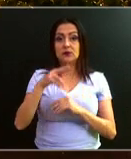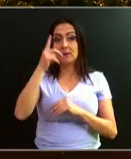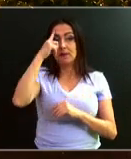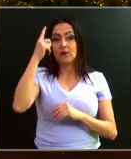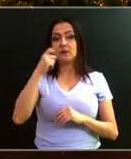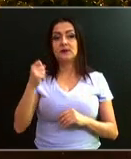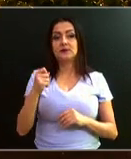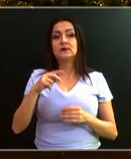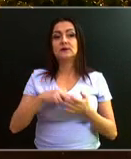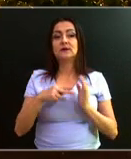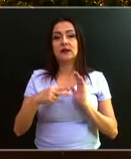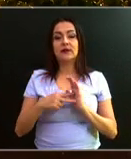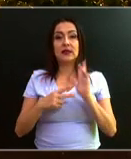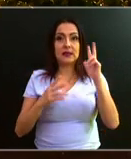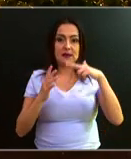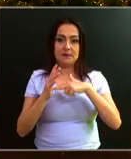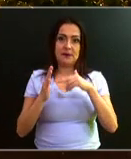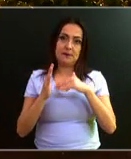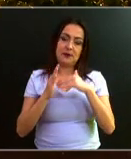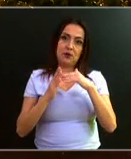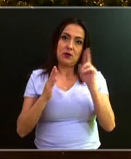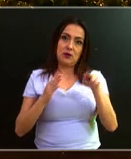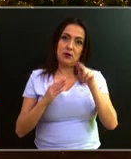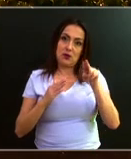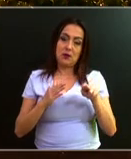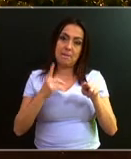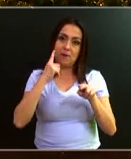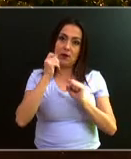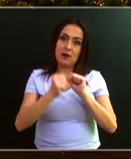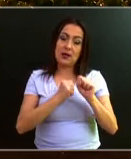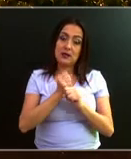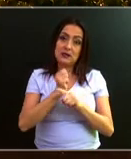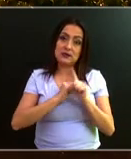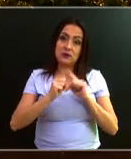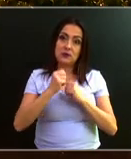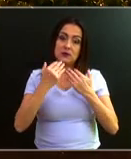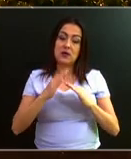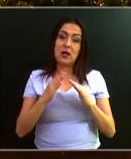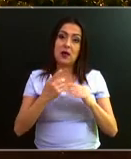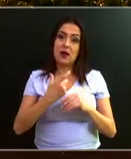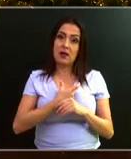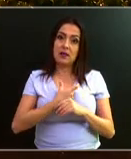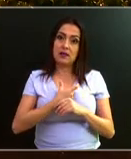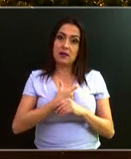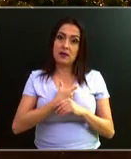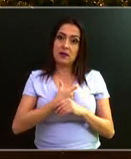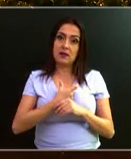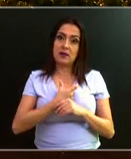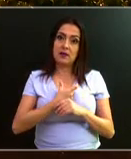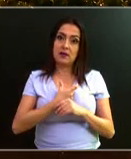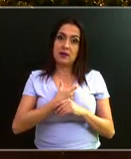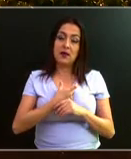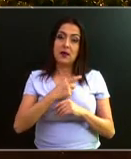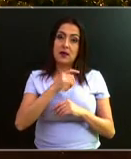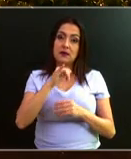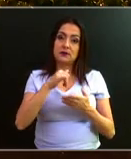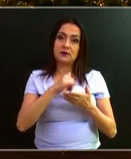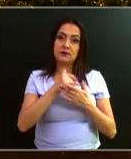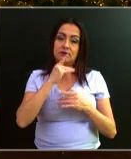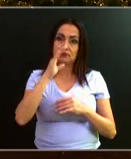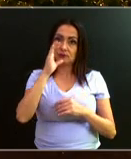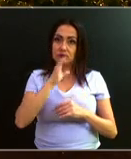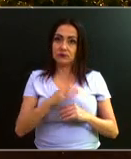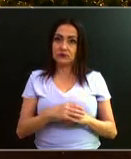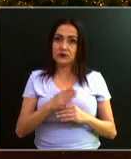mes, lo que significa 3 mil millones de colones por año, situación por la cual el alcalde del cantón, Josefino, estaría